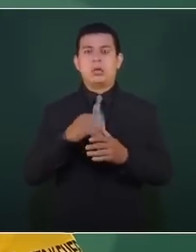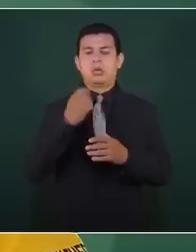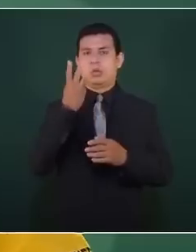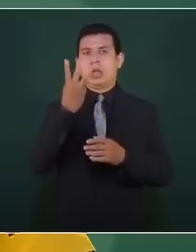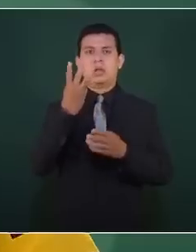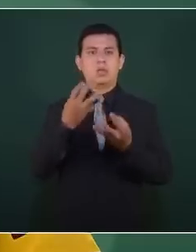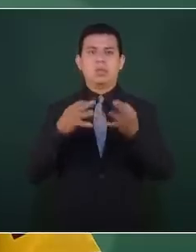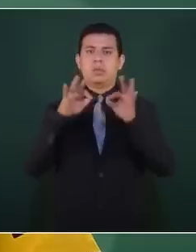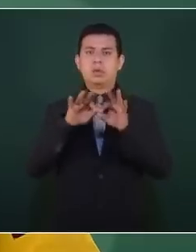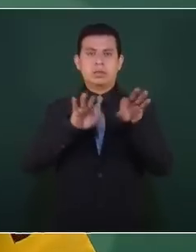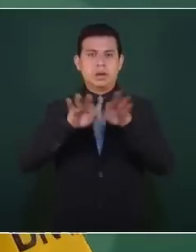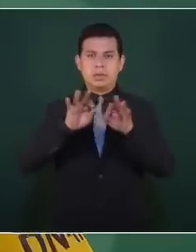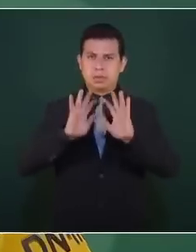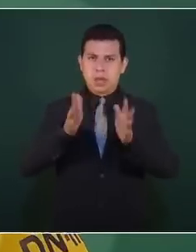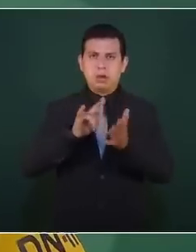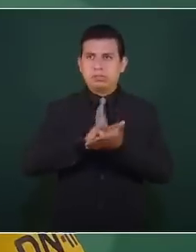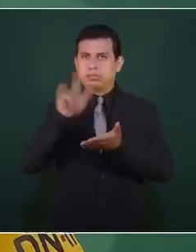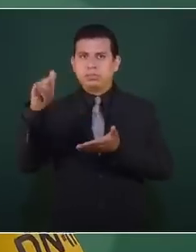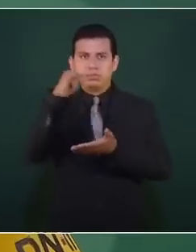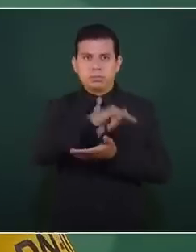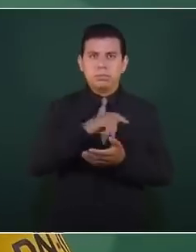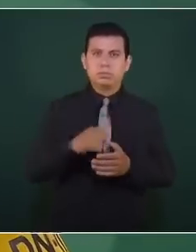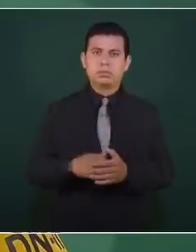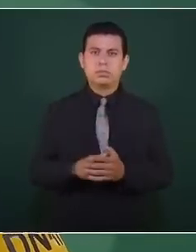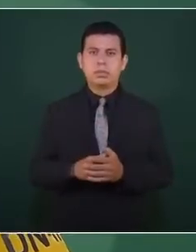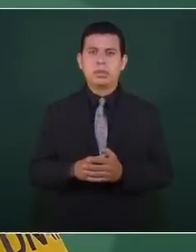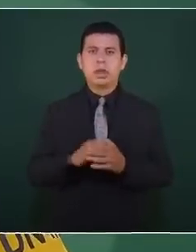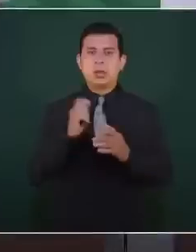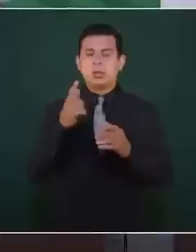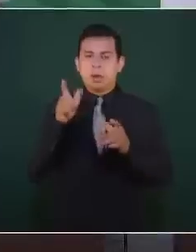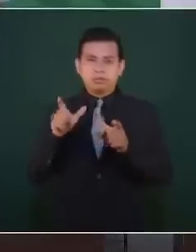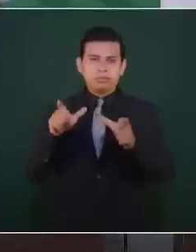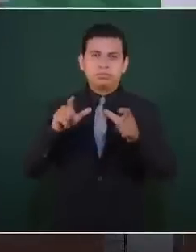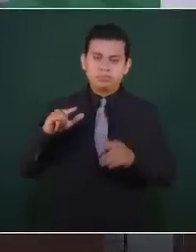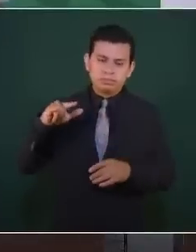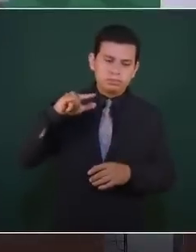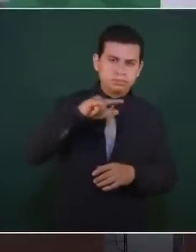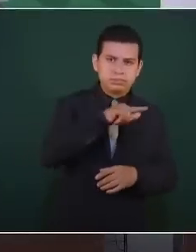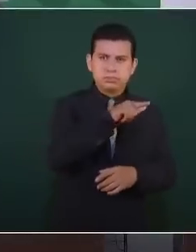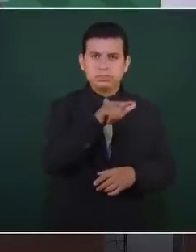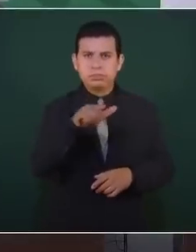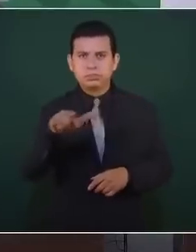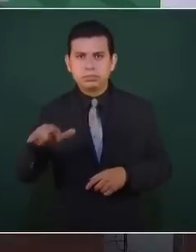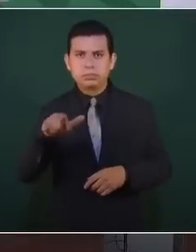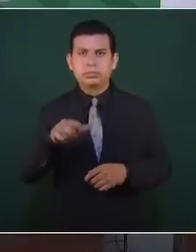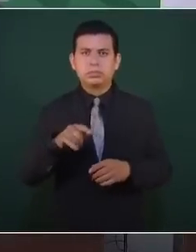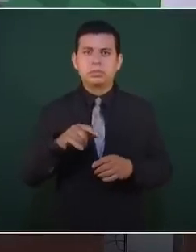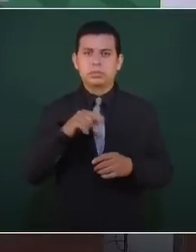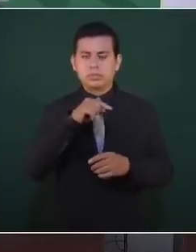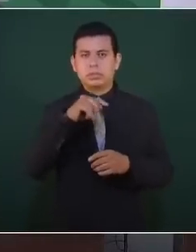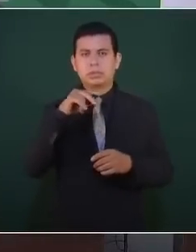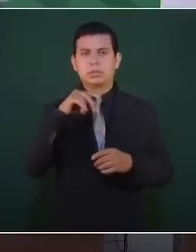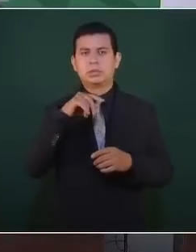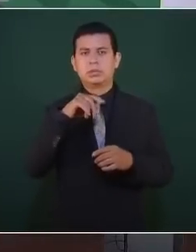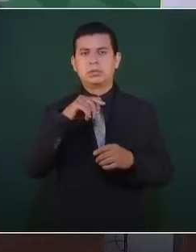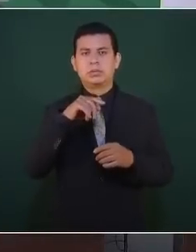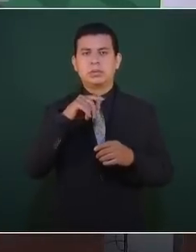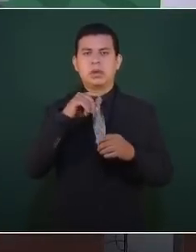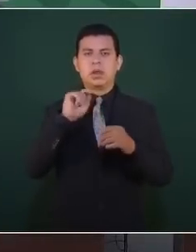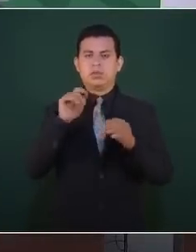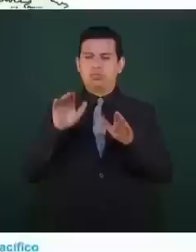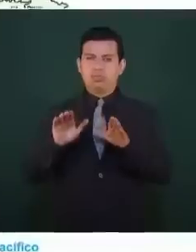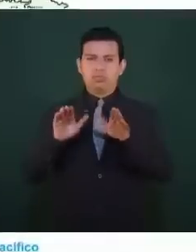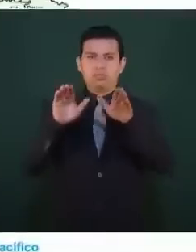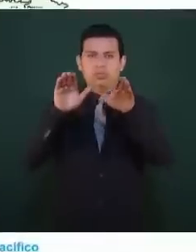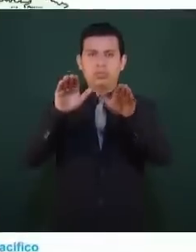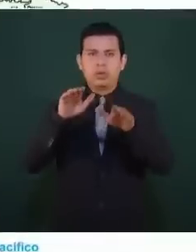importantes sobre aseguramiento de aeronaves, aseguramiento de enervantes que son trasladados vía aérea y que